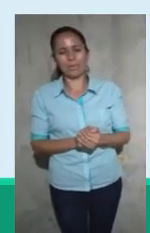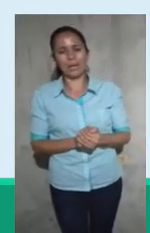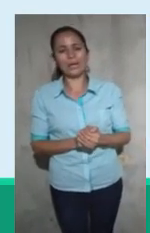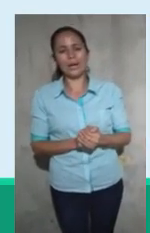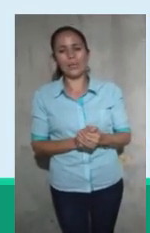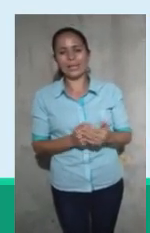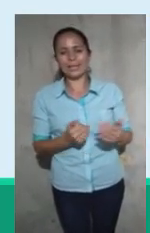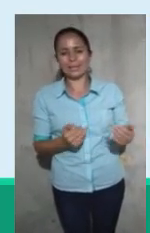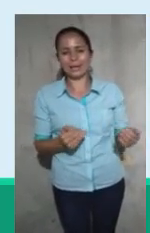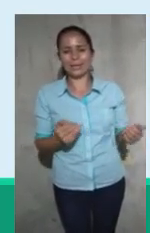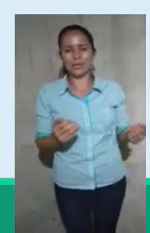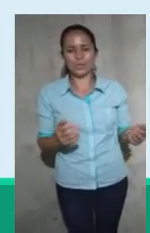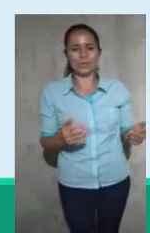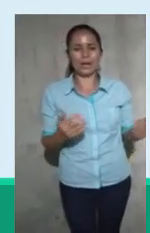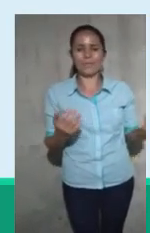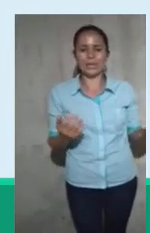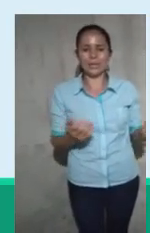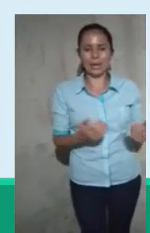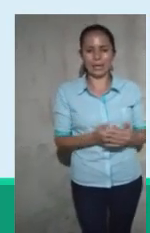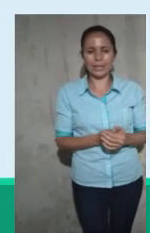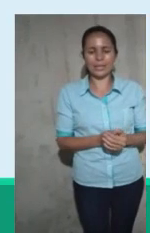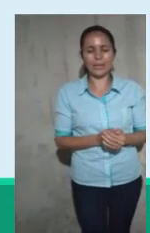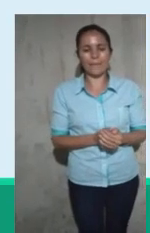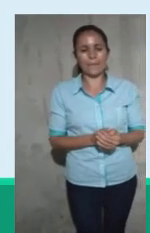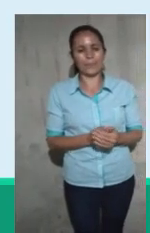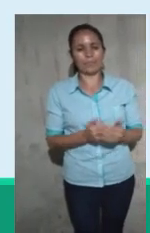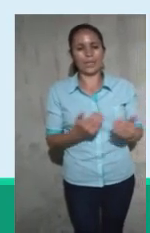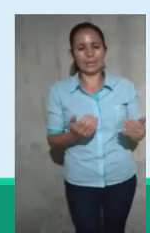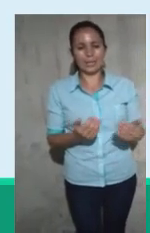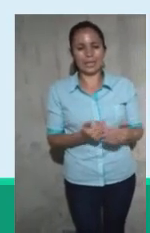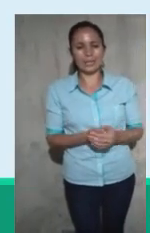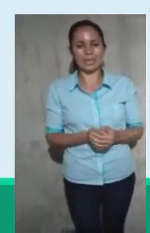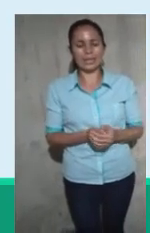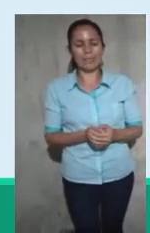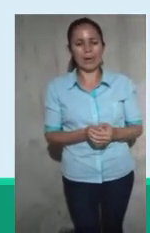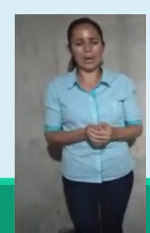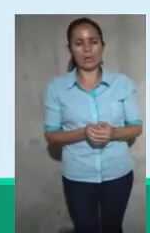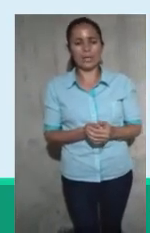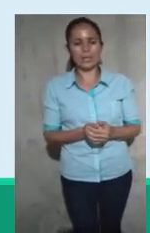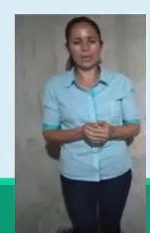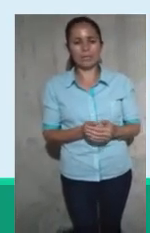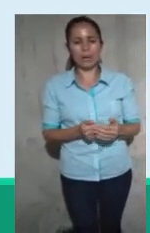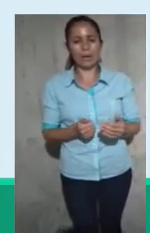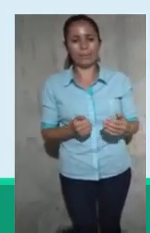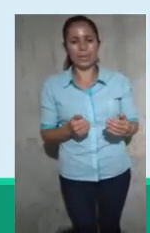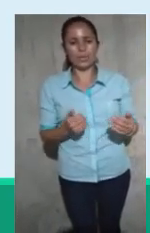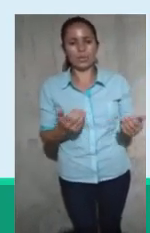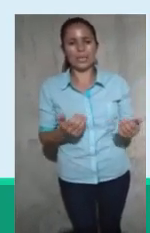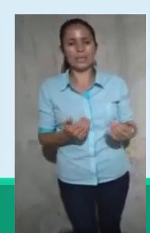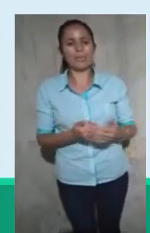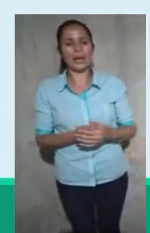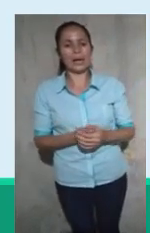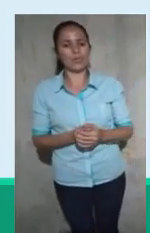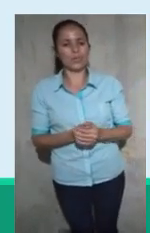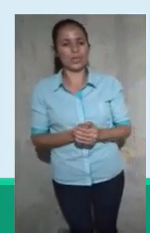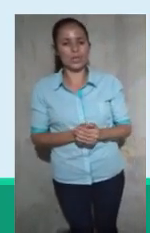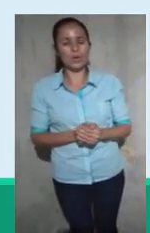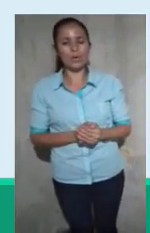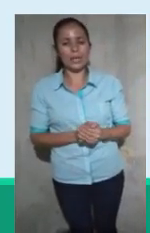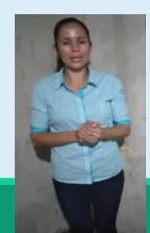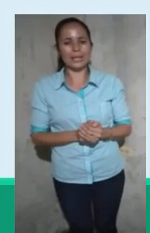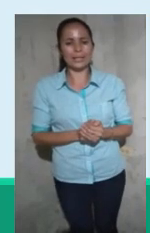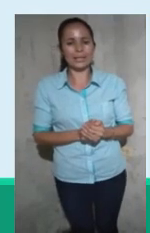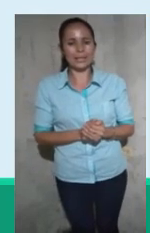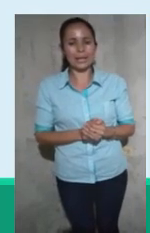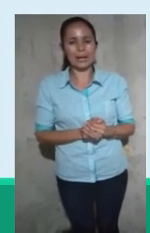presentación en la cual destaquen sus habilidades, destrezas, valores y aptitudes para la